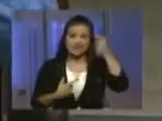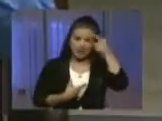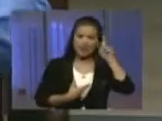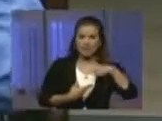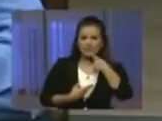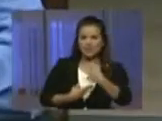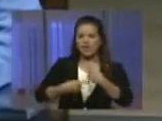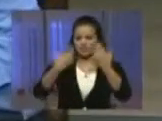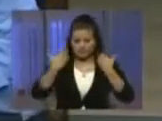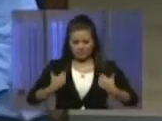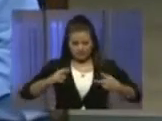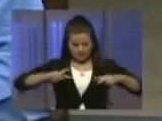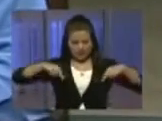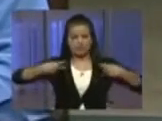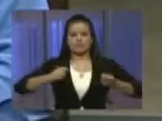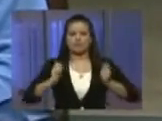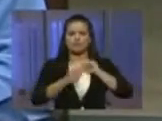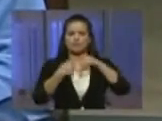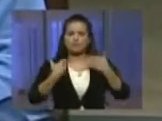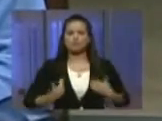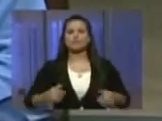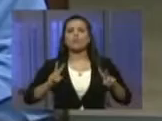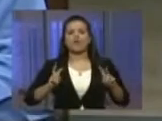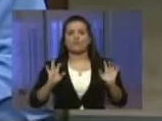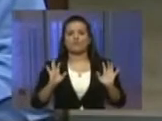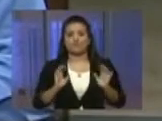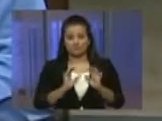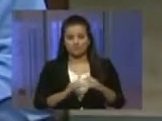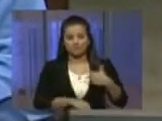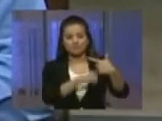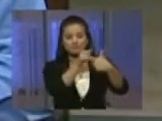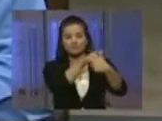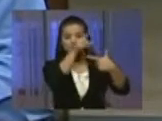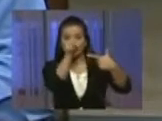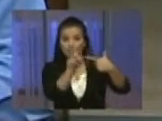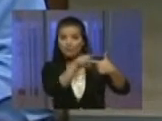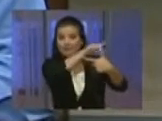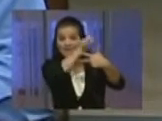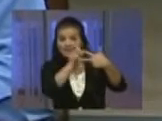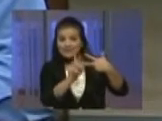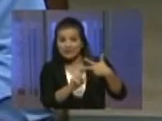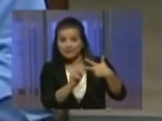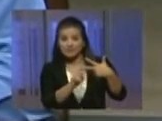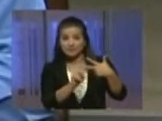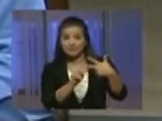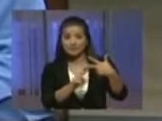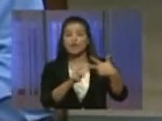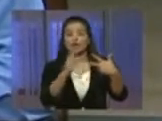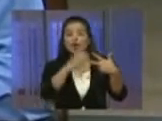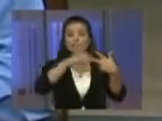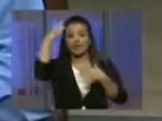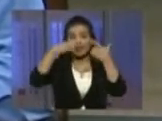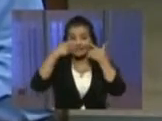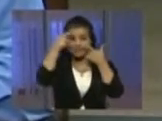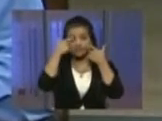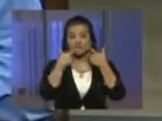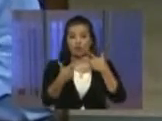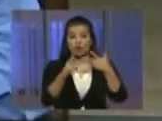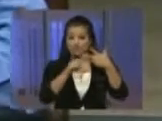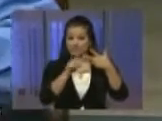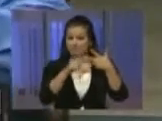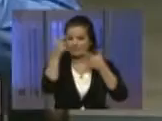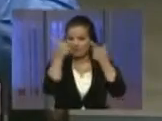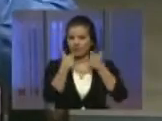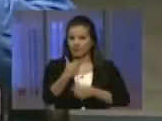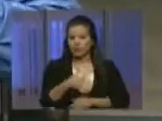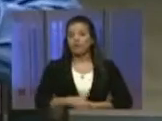el socialismo en lo moral una tercera dimensión que el comandante Chávez creó Sin lugar a duda